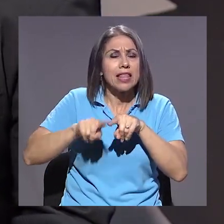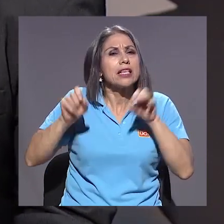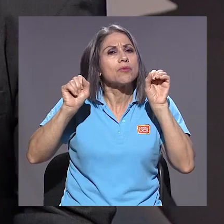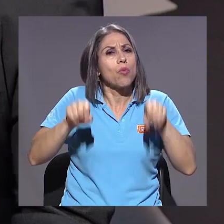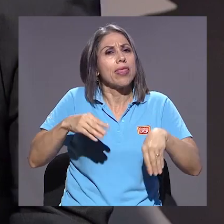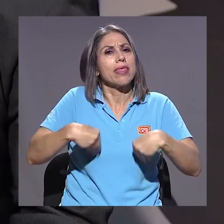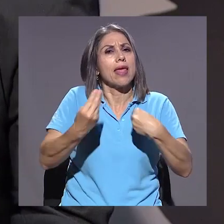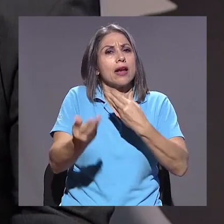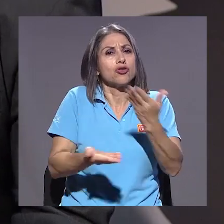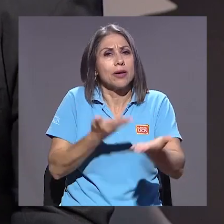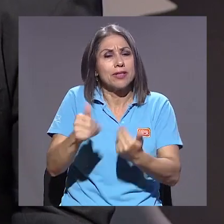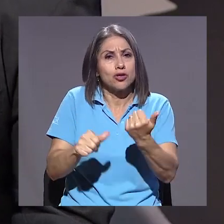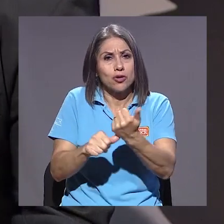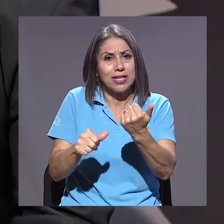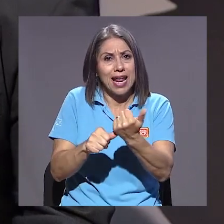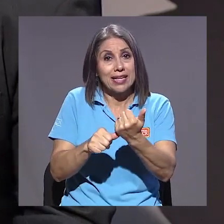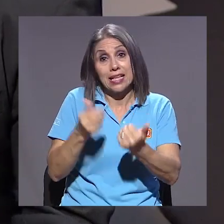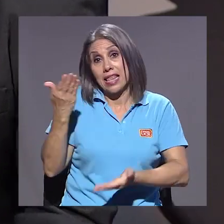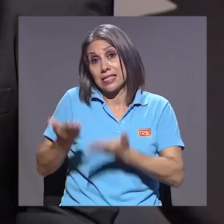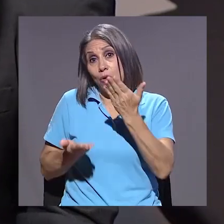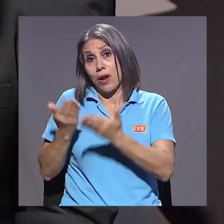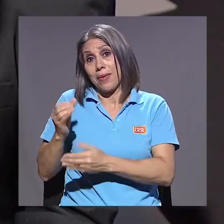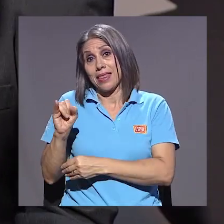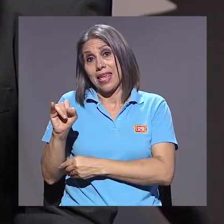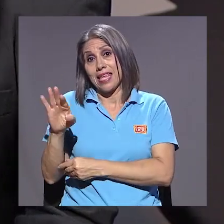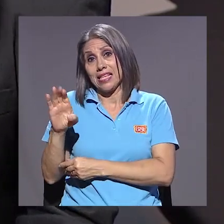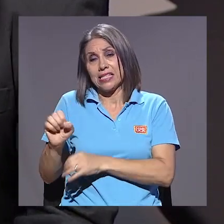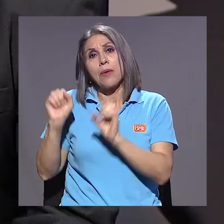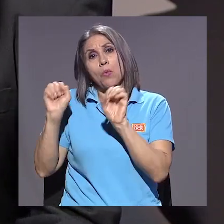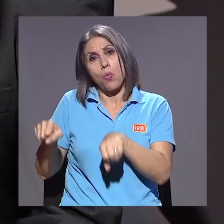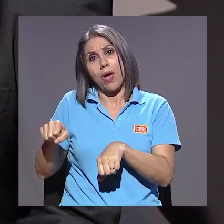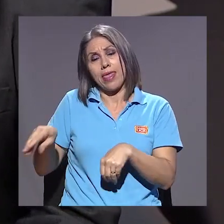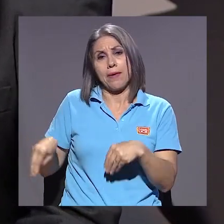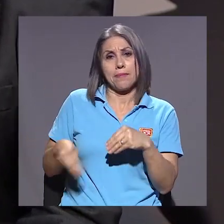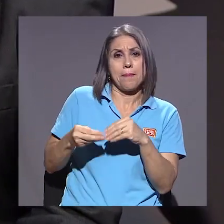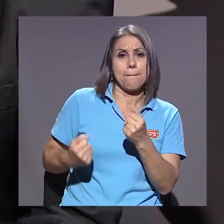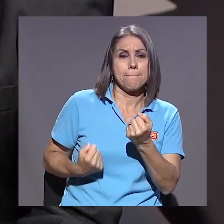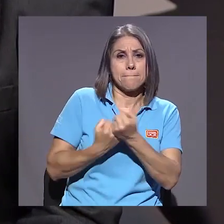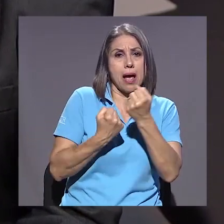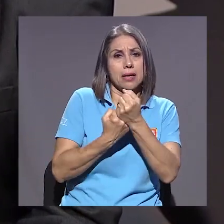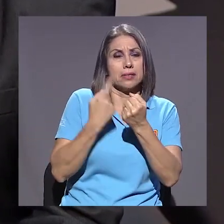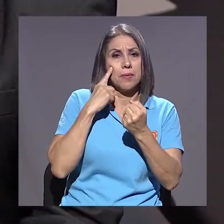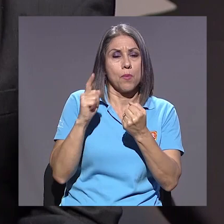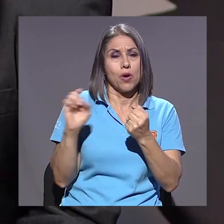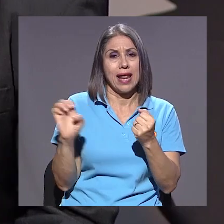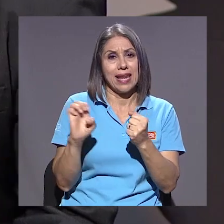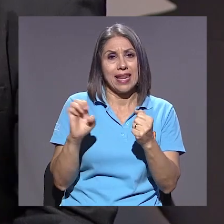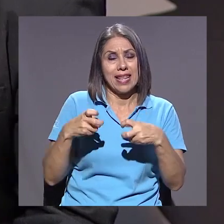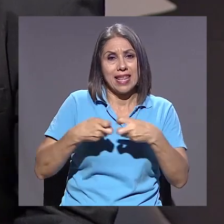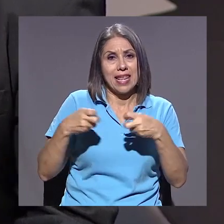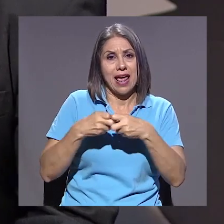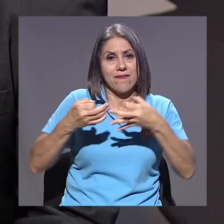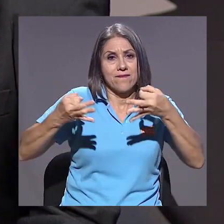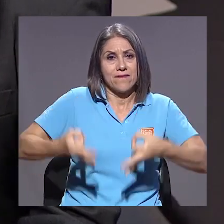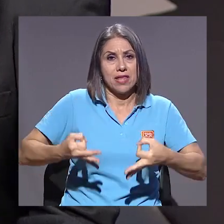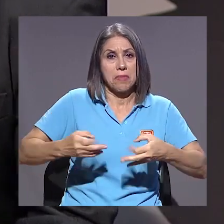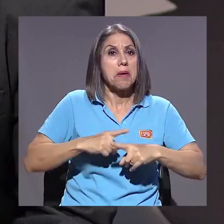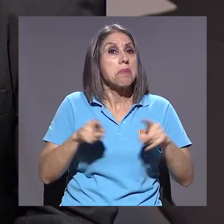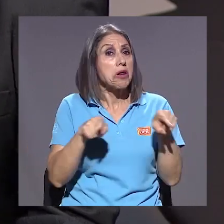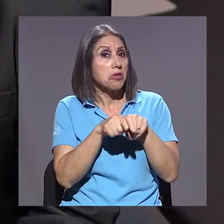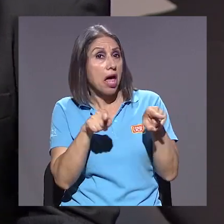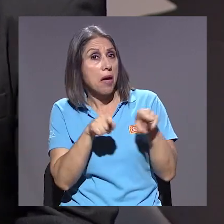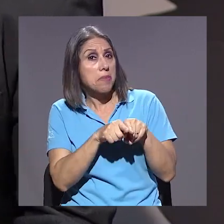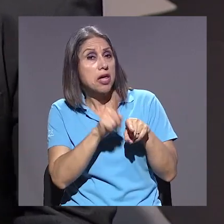el ICE va a poder aportar más por esa energía firme, pero también un un generador independiente